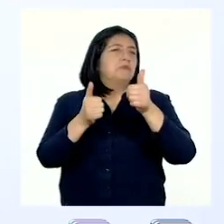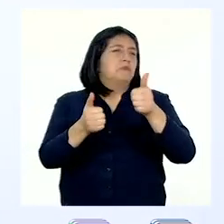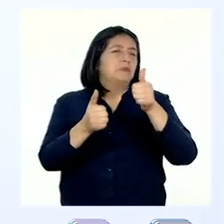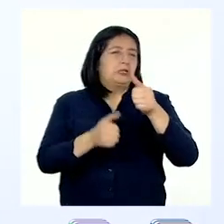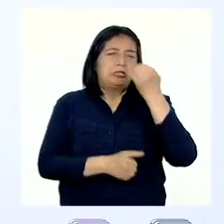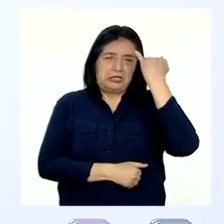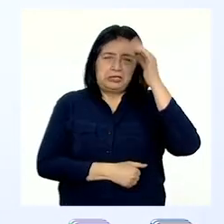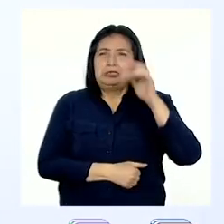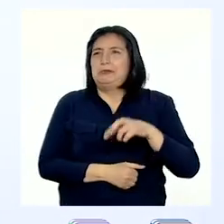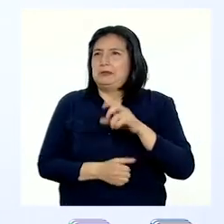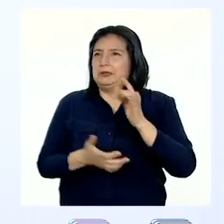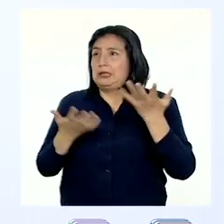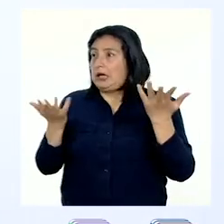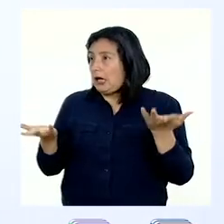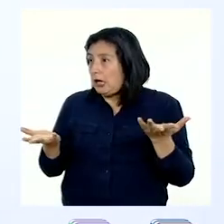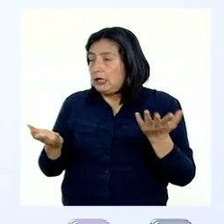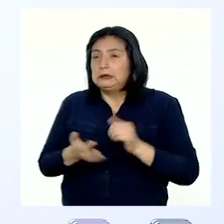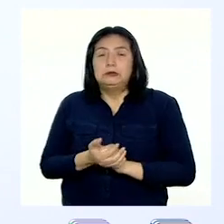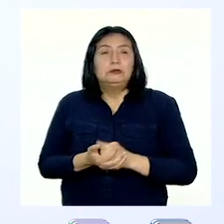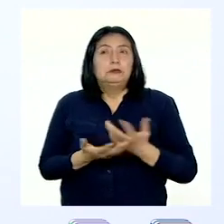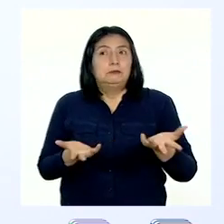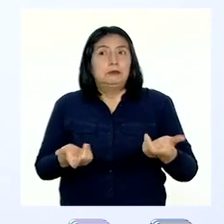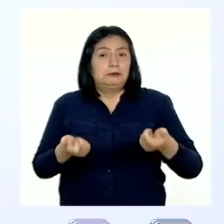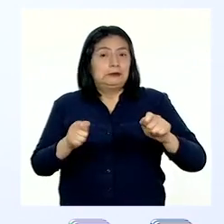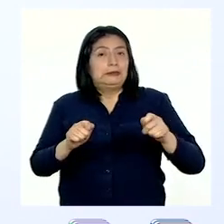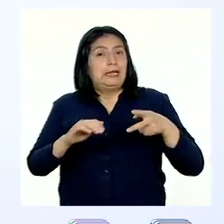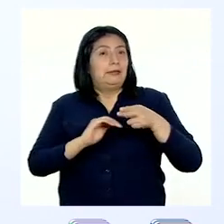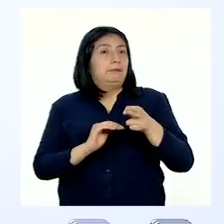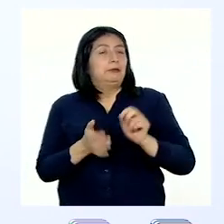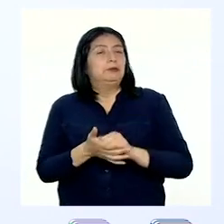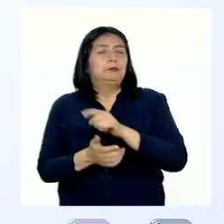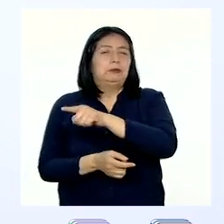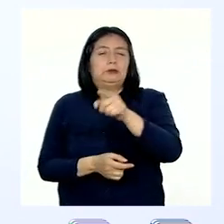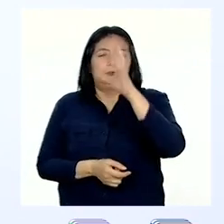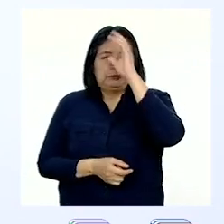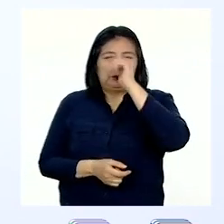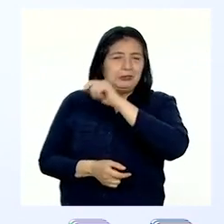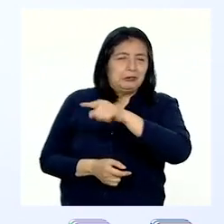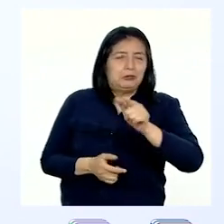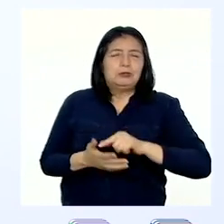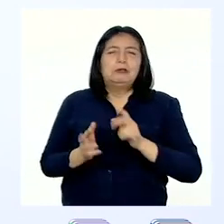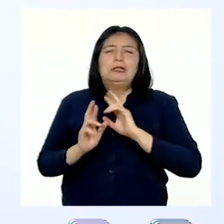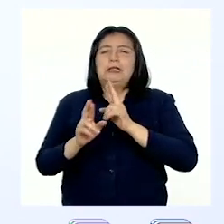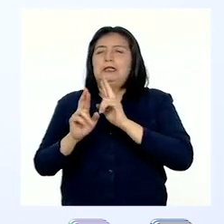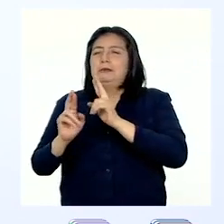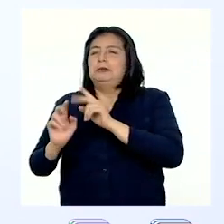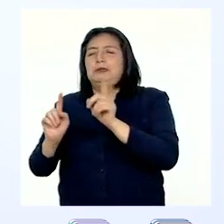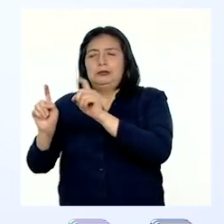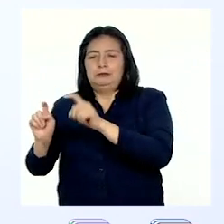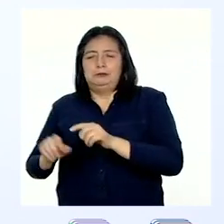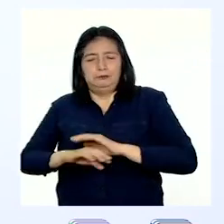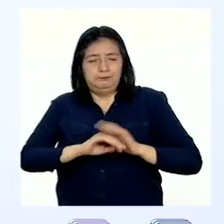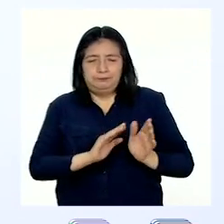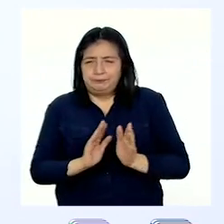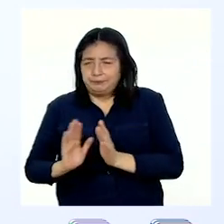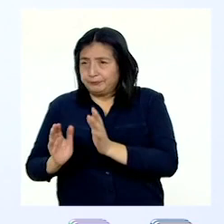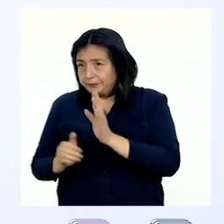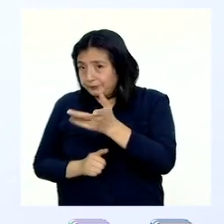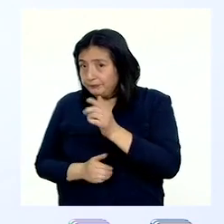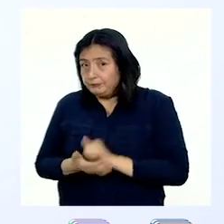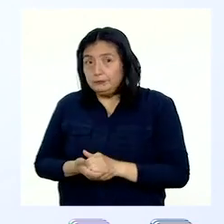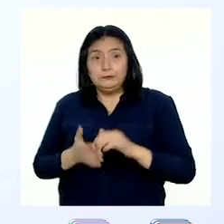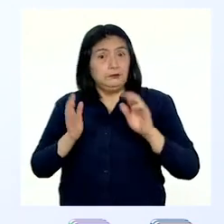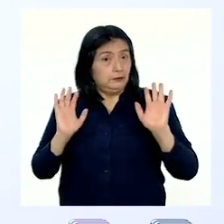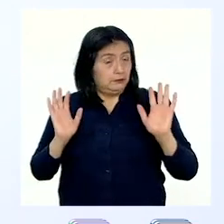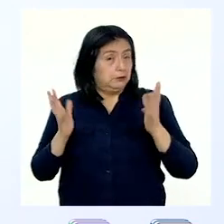idea, Patricia. Entonces, vamos a la pausa mientras los chicos y chicas responden las preguntas de planificación.